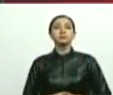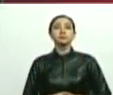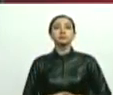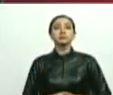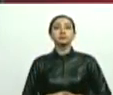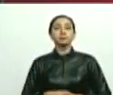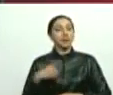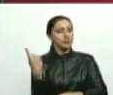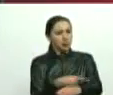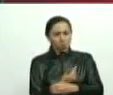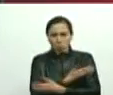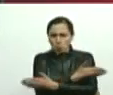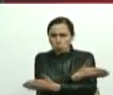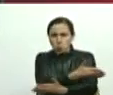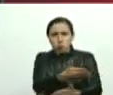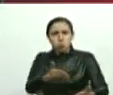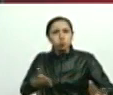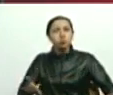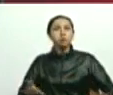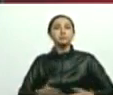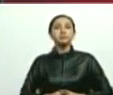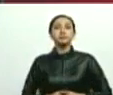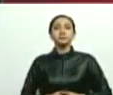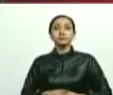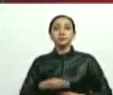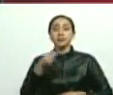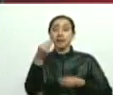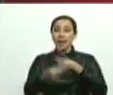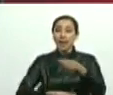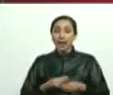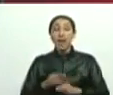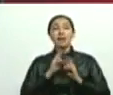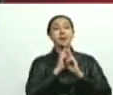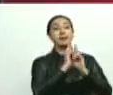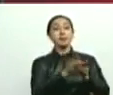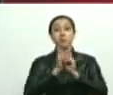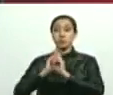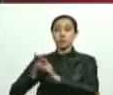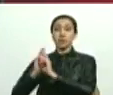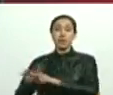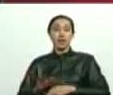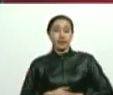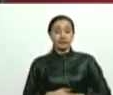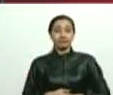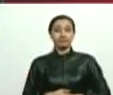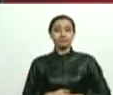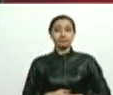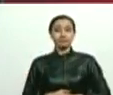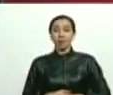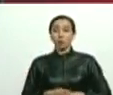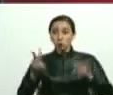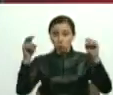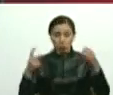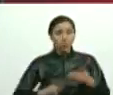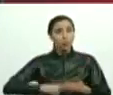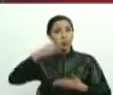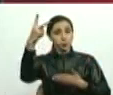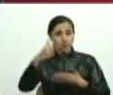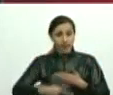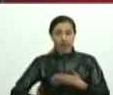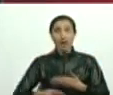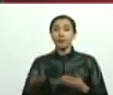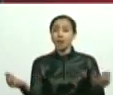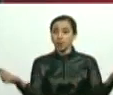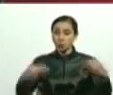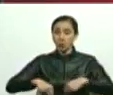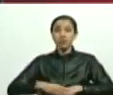fraterna, solidaria, generadora de respuesta, generadora de nuevos programas. Tenemos